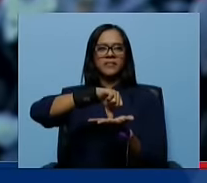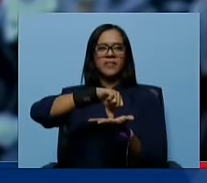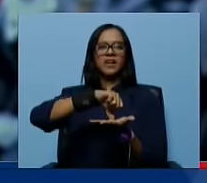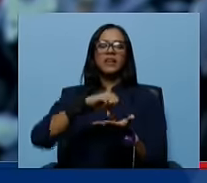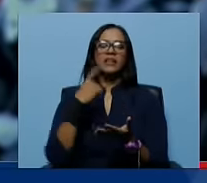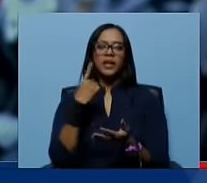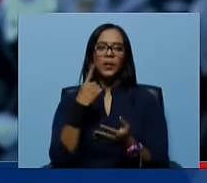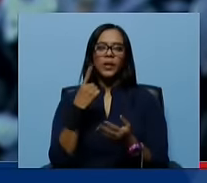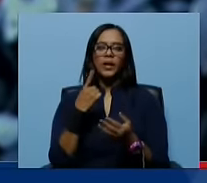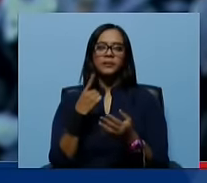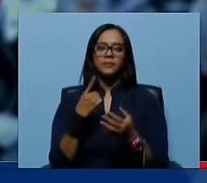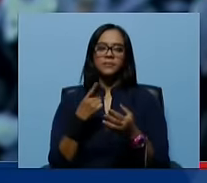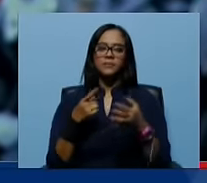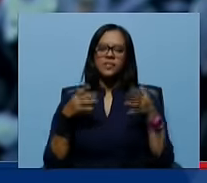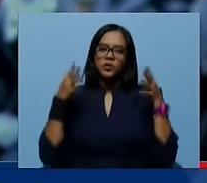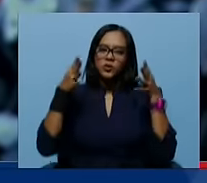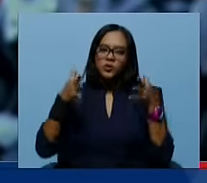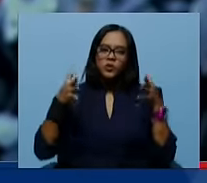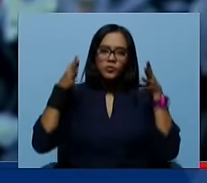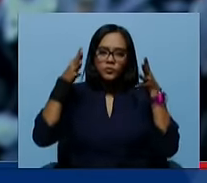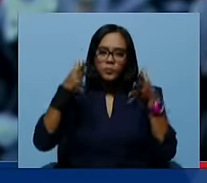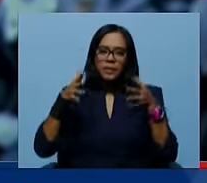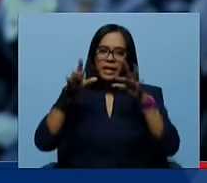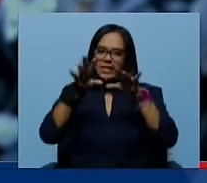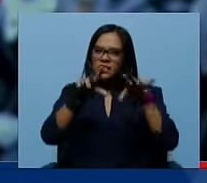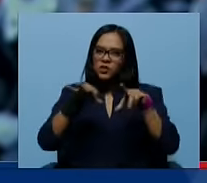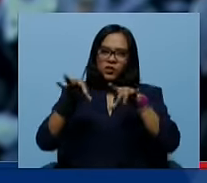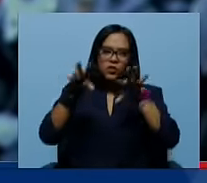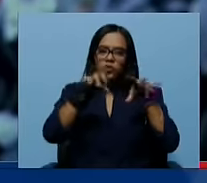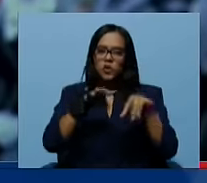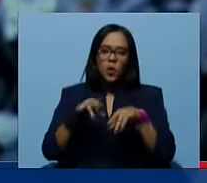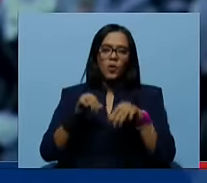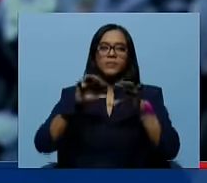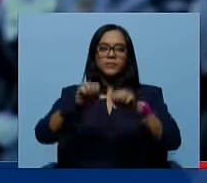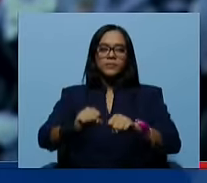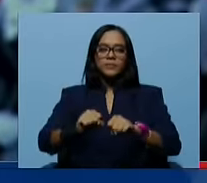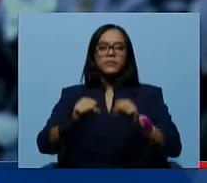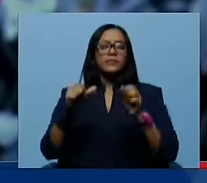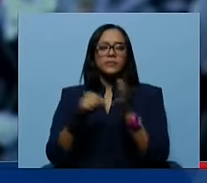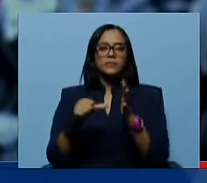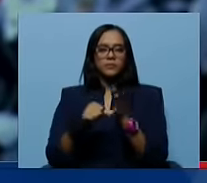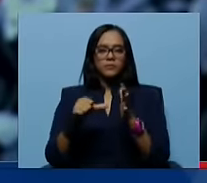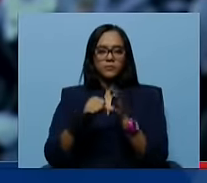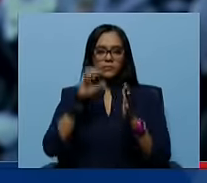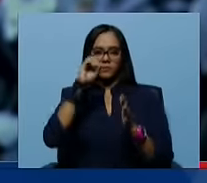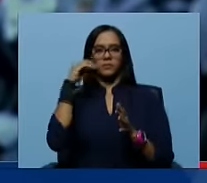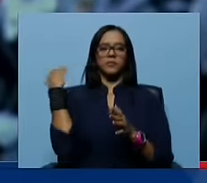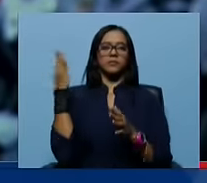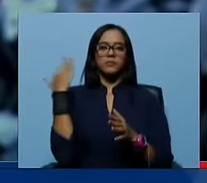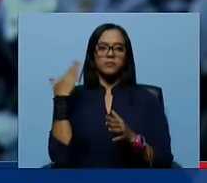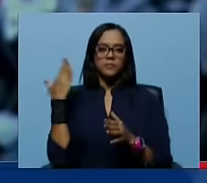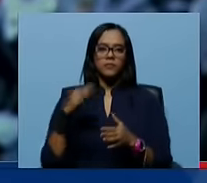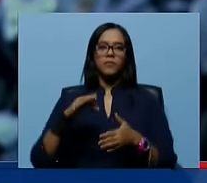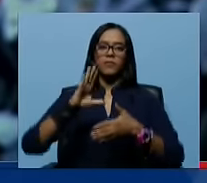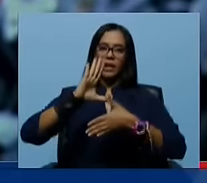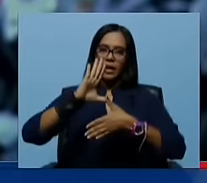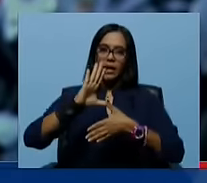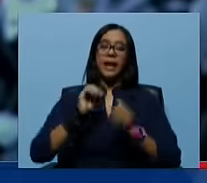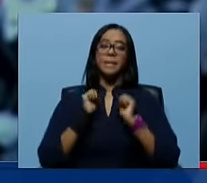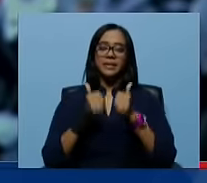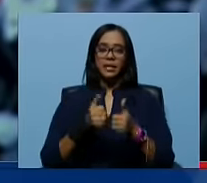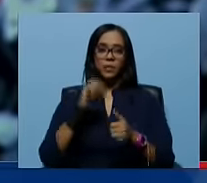una conspiración imperialista donde está la oligarquía del continente, empezando por la oligarquía